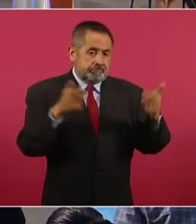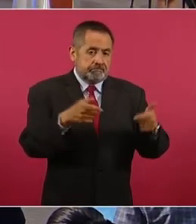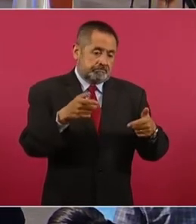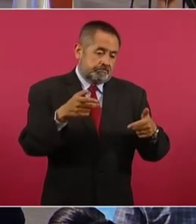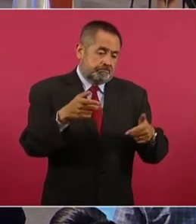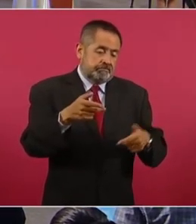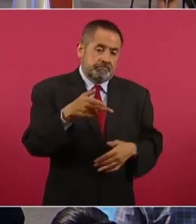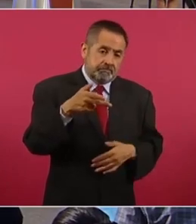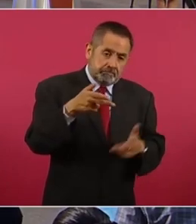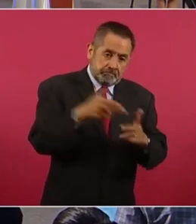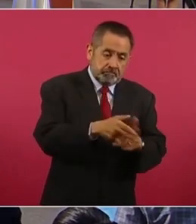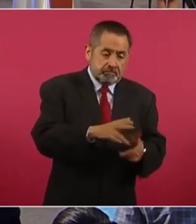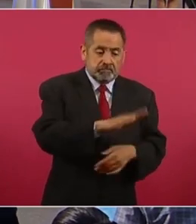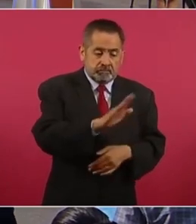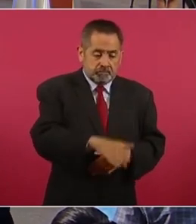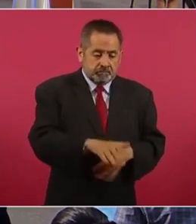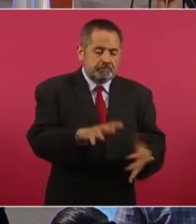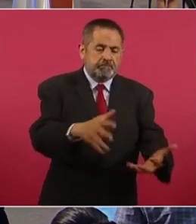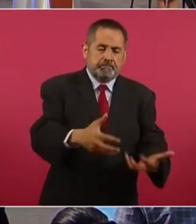sus muertos.